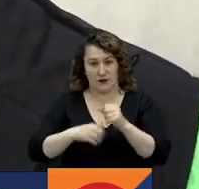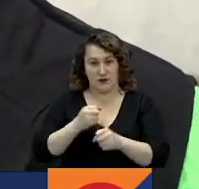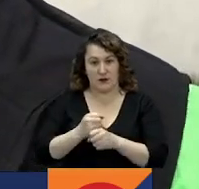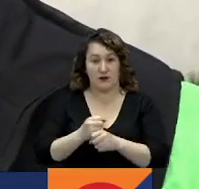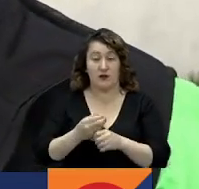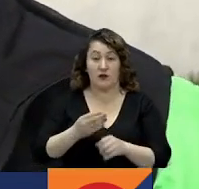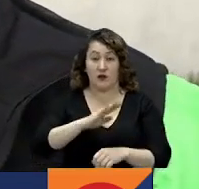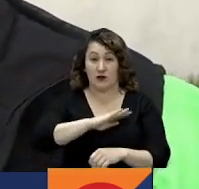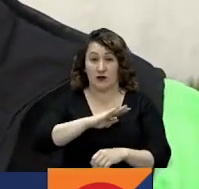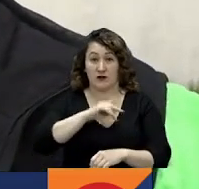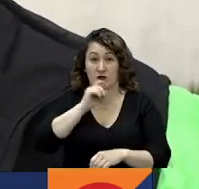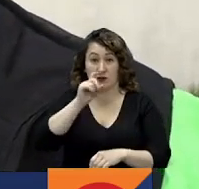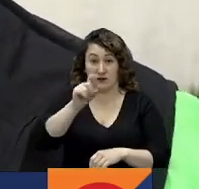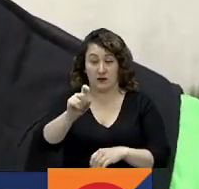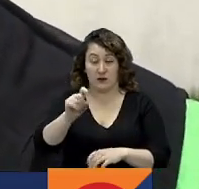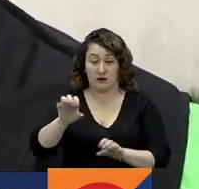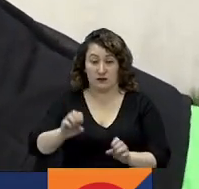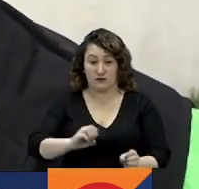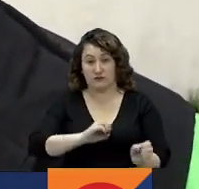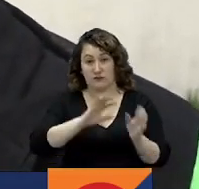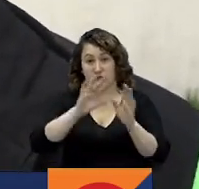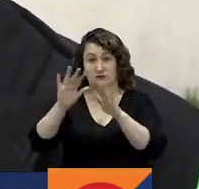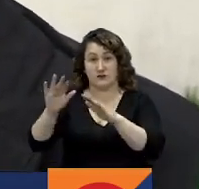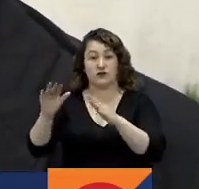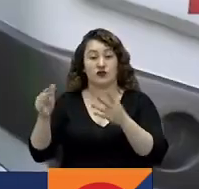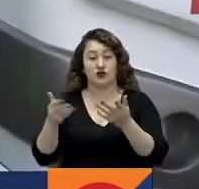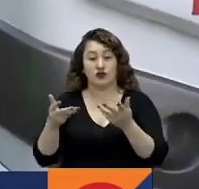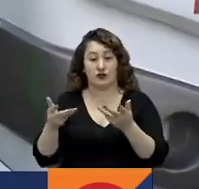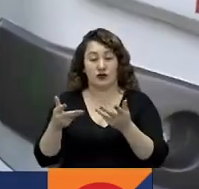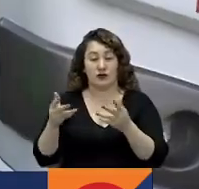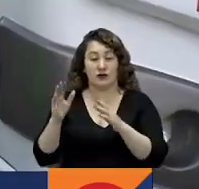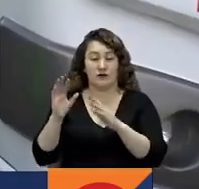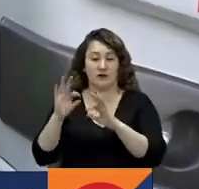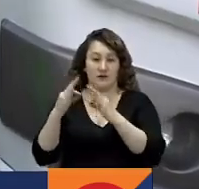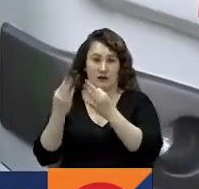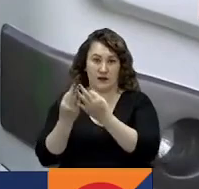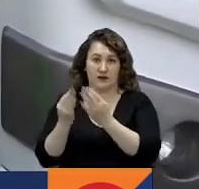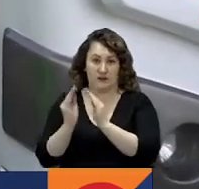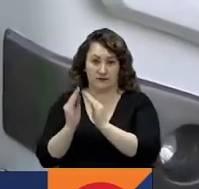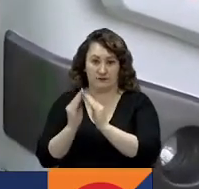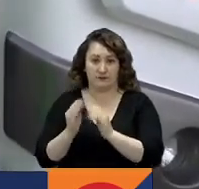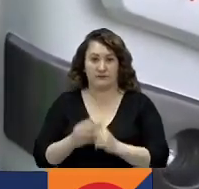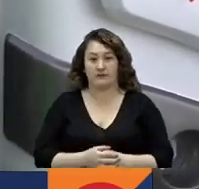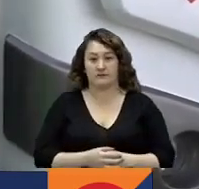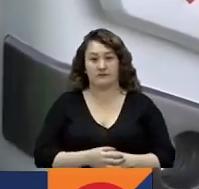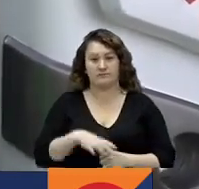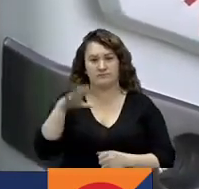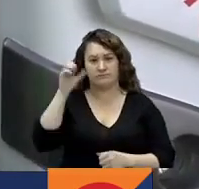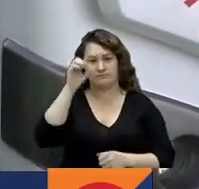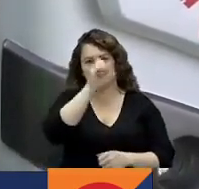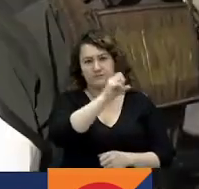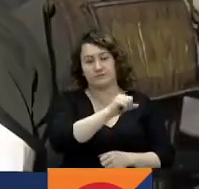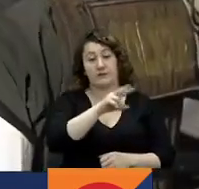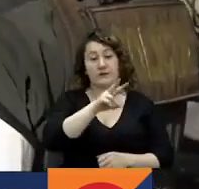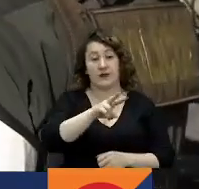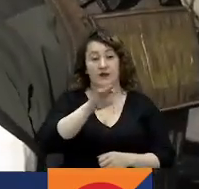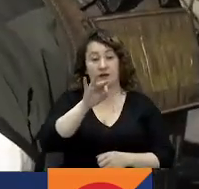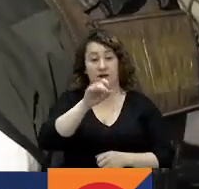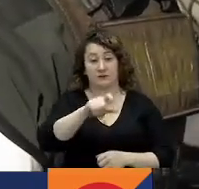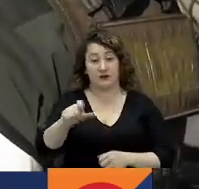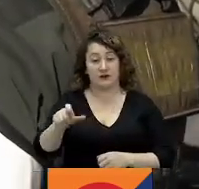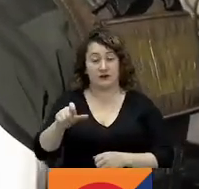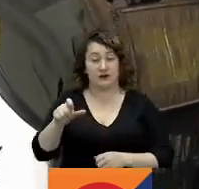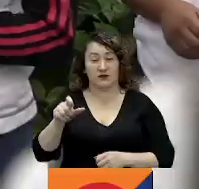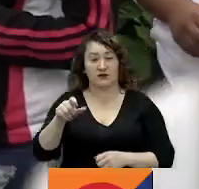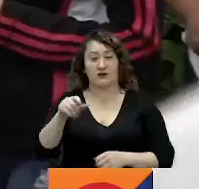alcaldía de Bucaramanga fueron trasladadas a la comisaría de familia. En el operativo fueron identificados 23 ciudadanos extranjeros, 2 de